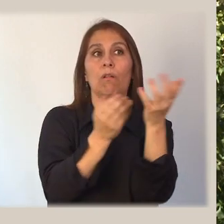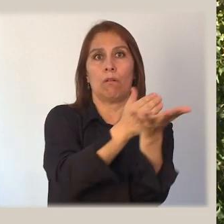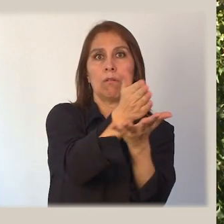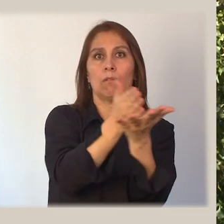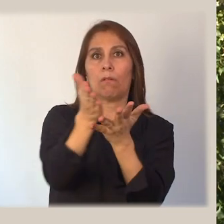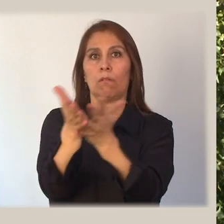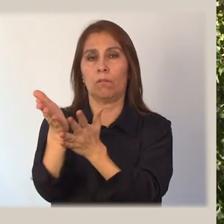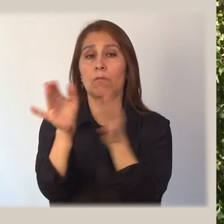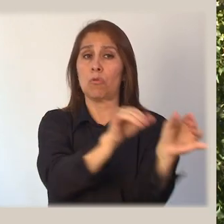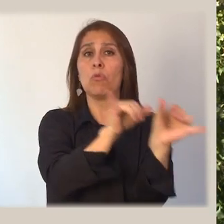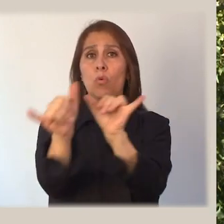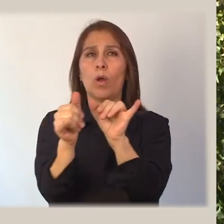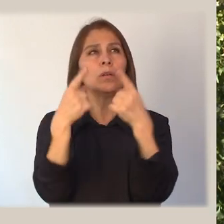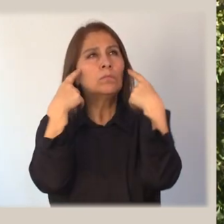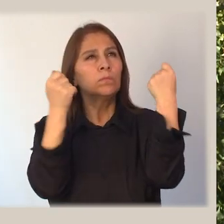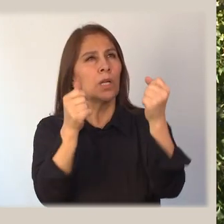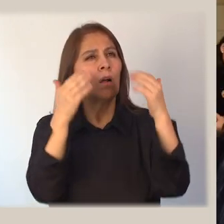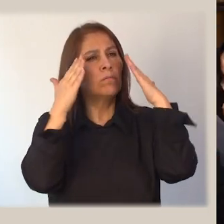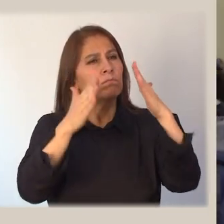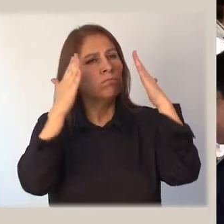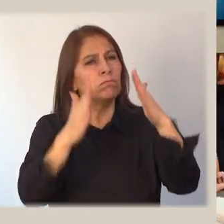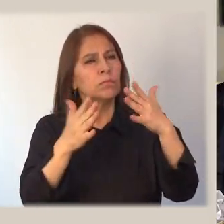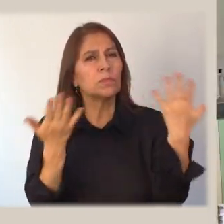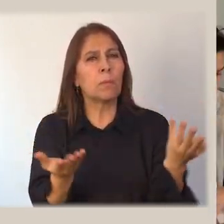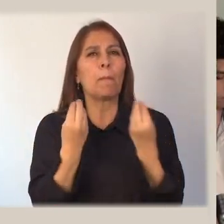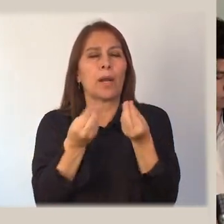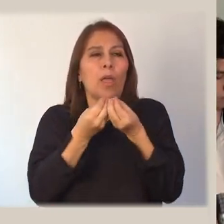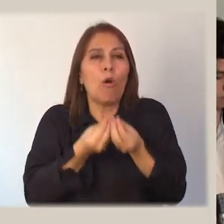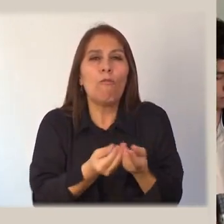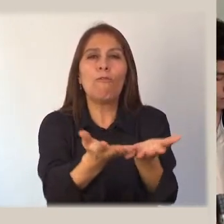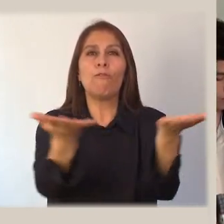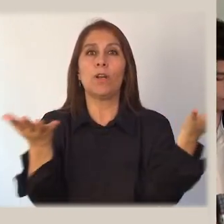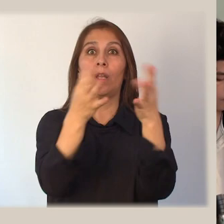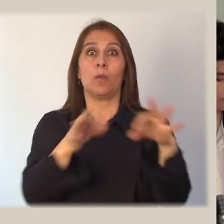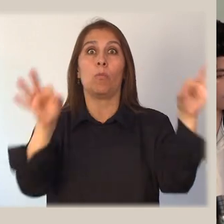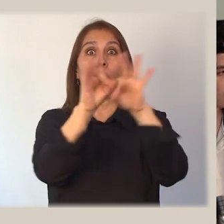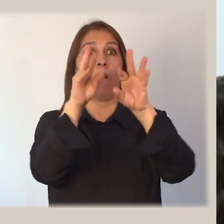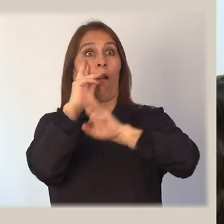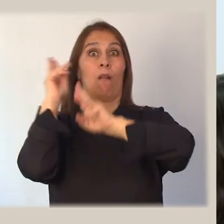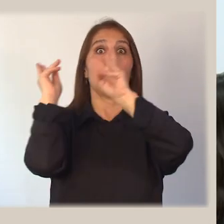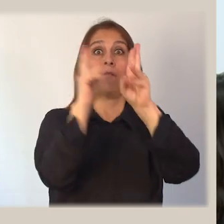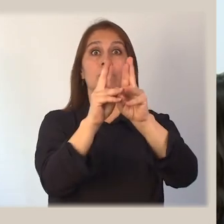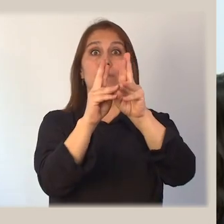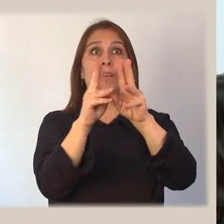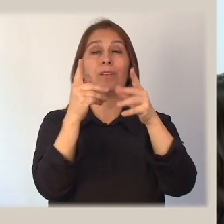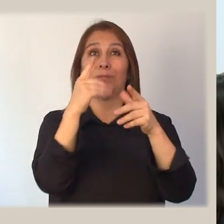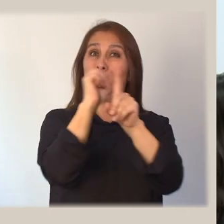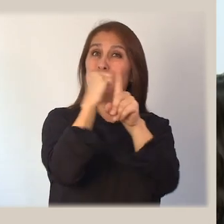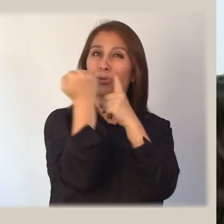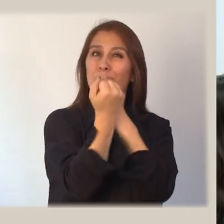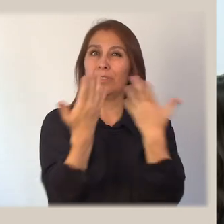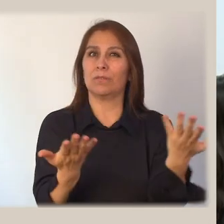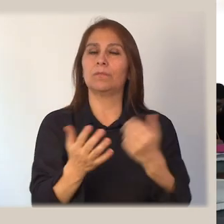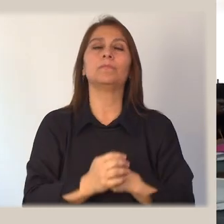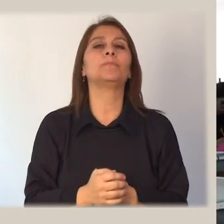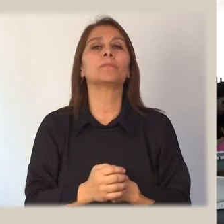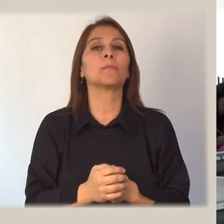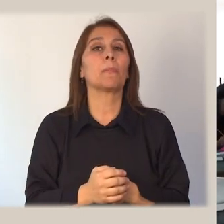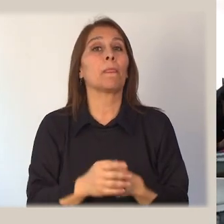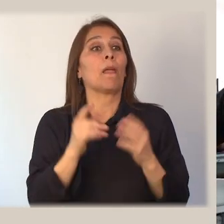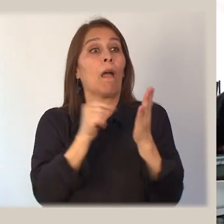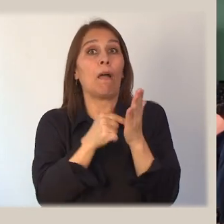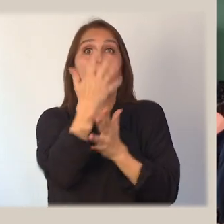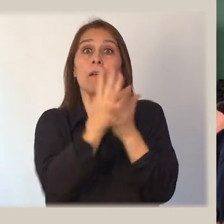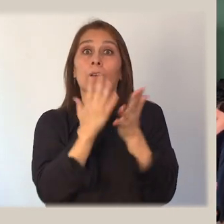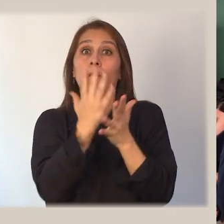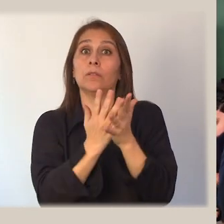de los programas, así como una preocupación constante porque nuestra oferta sea relevante y pertinente socialmente. La autoevaluación